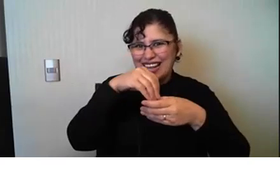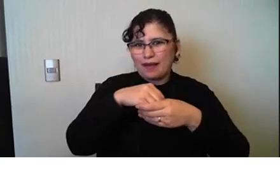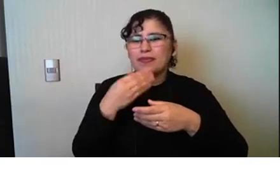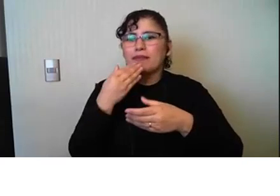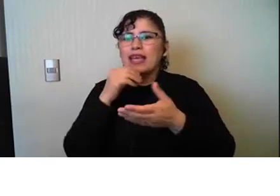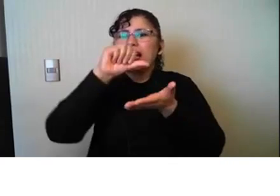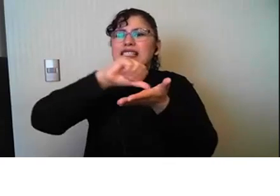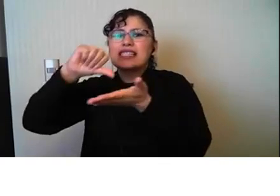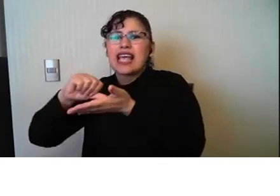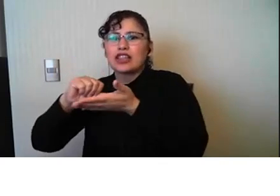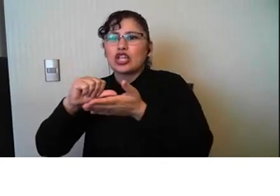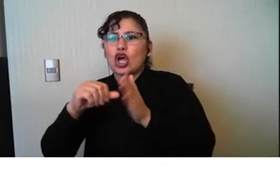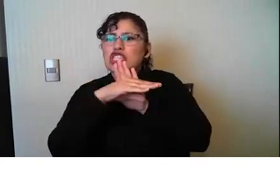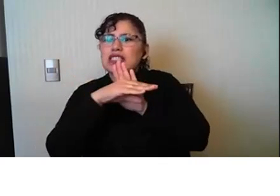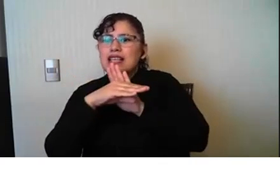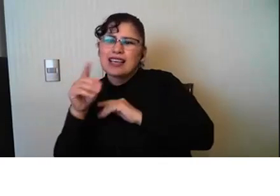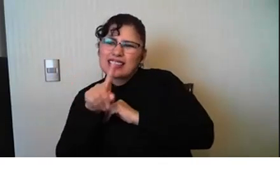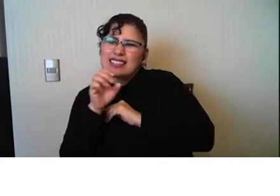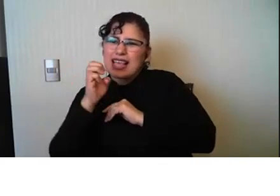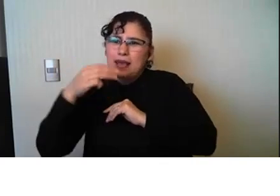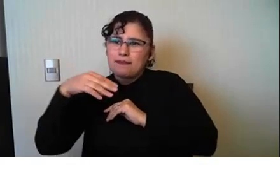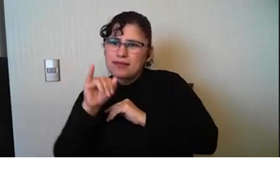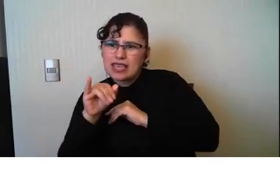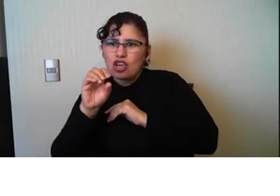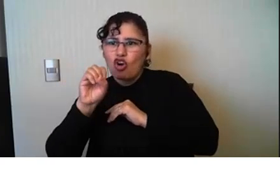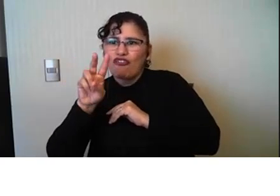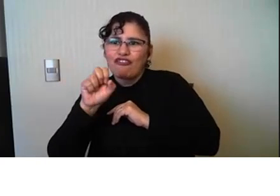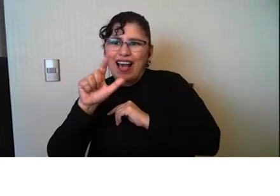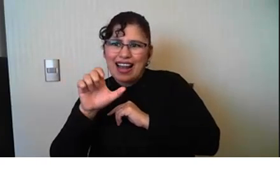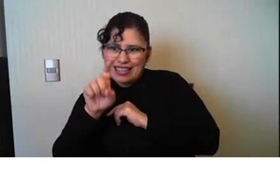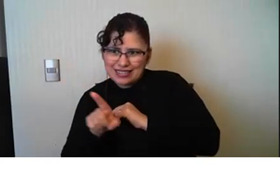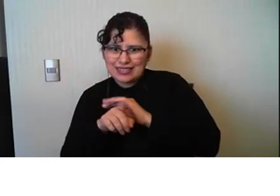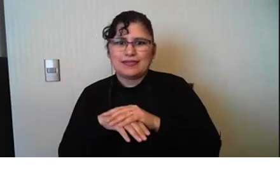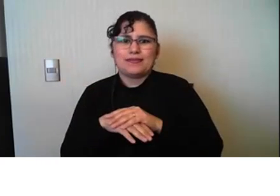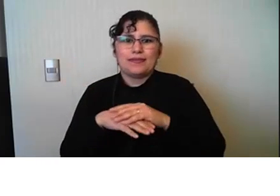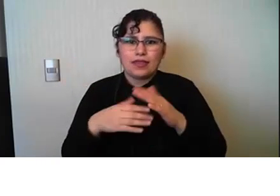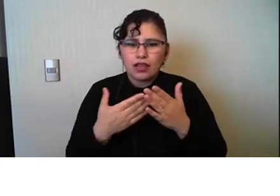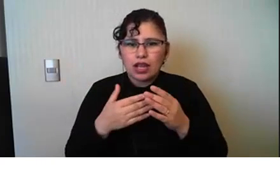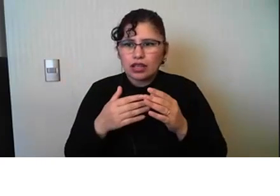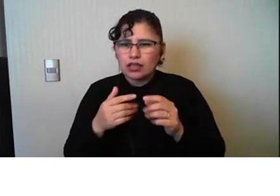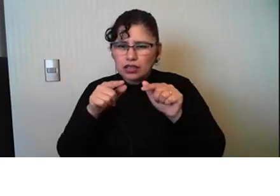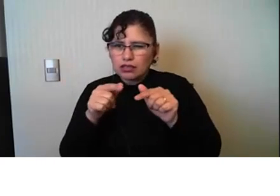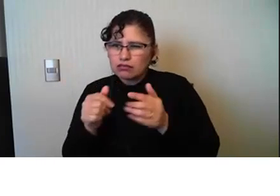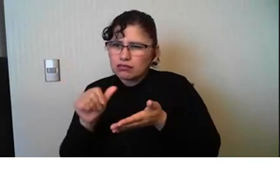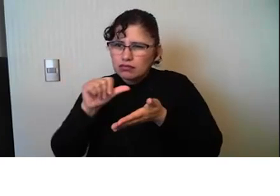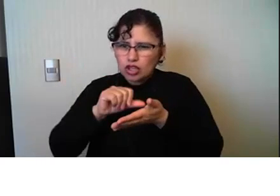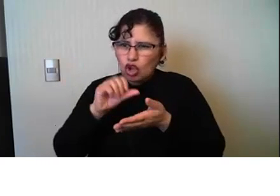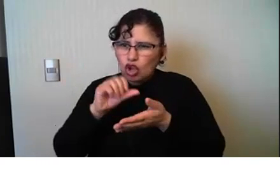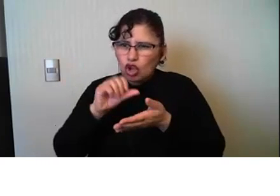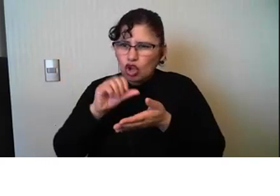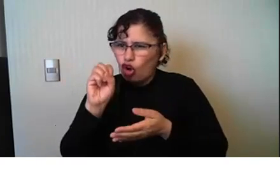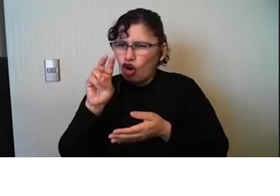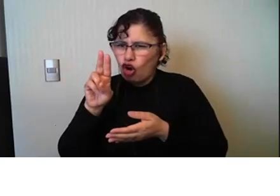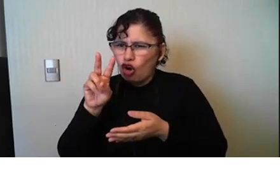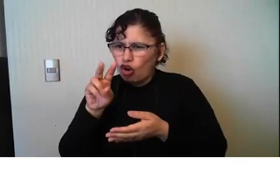semi ovales. El resto, la sustancia, un centro oval es la sustancia blanca en la